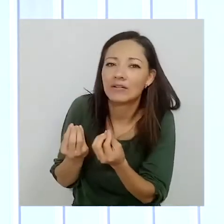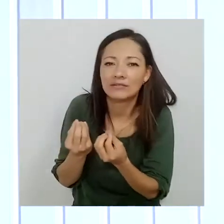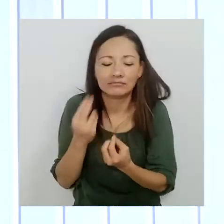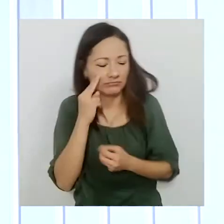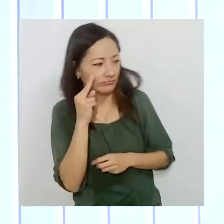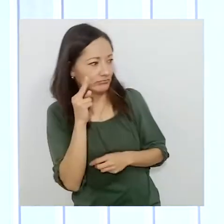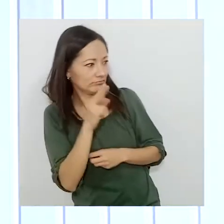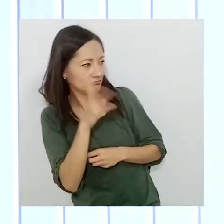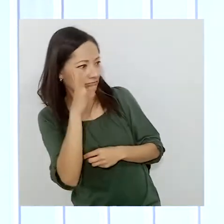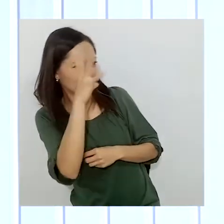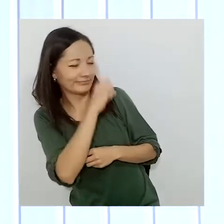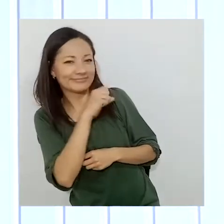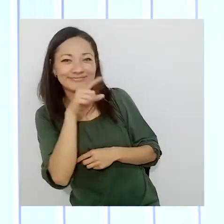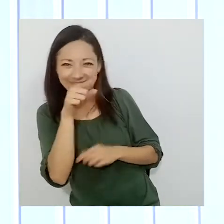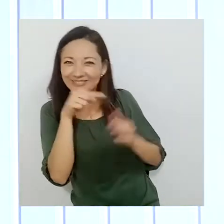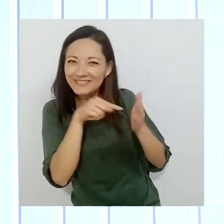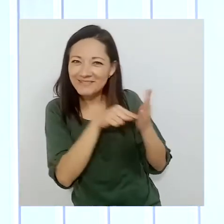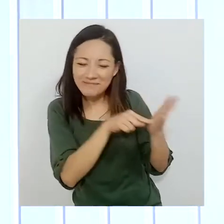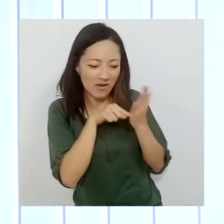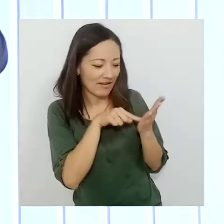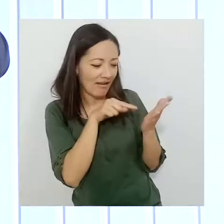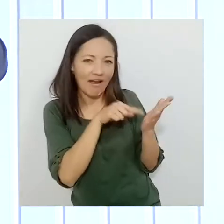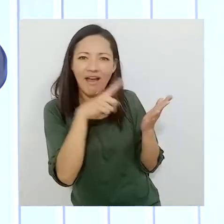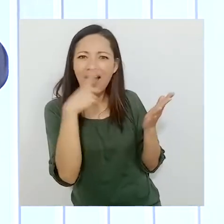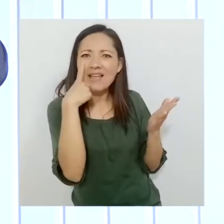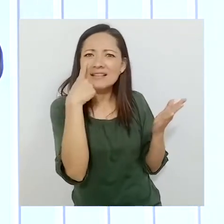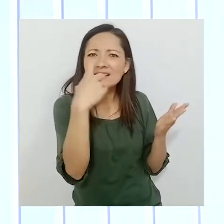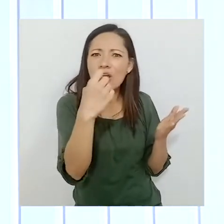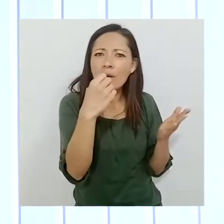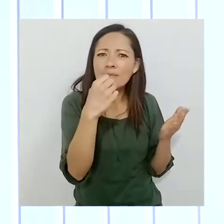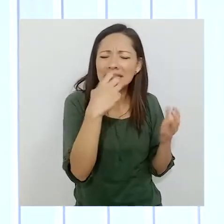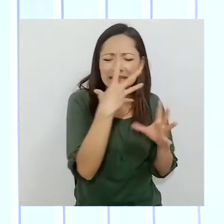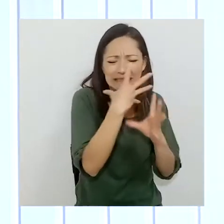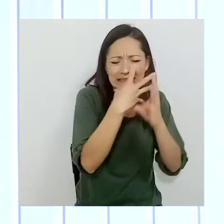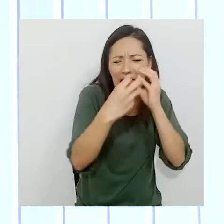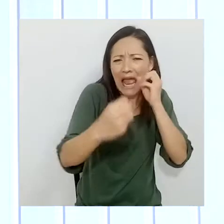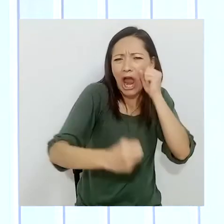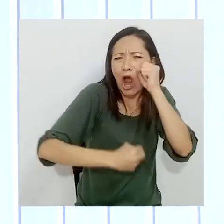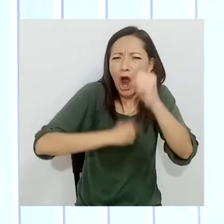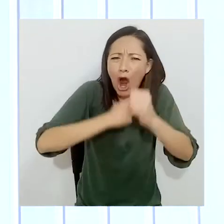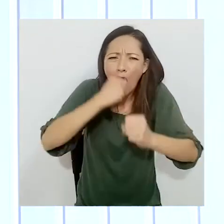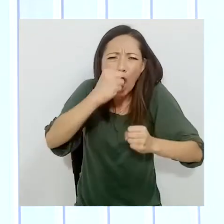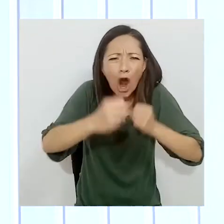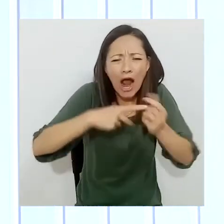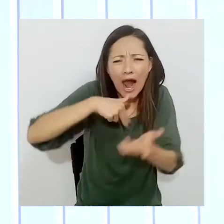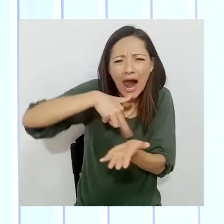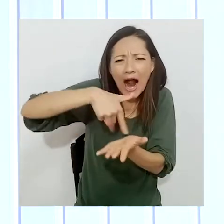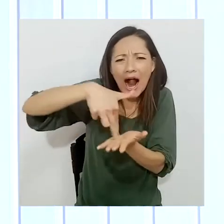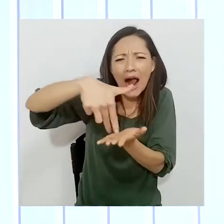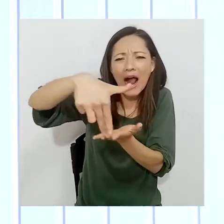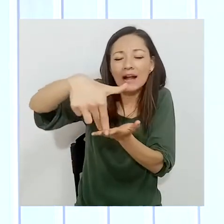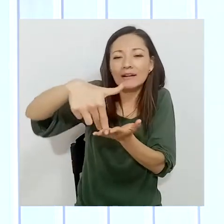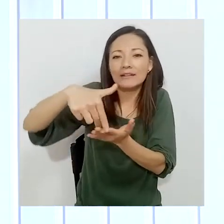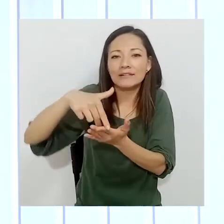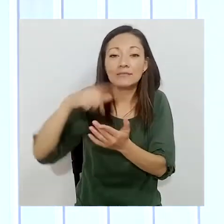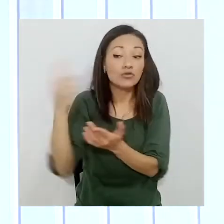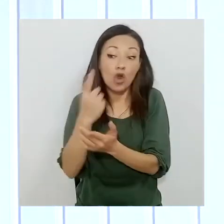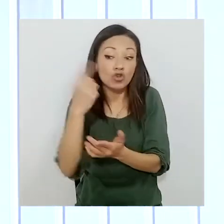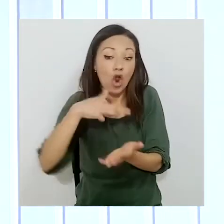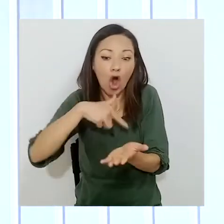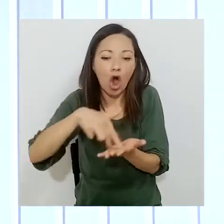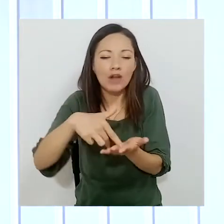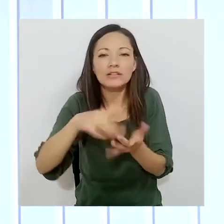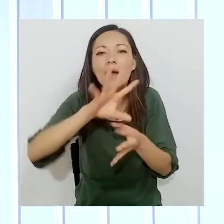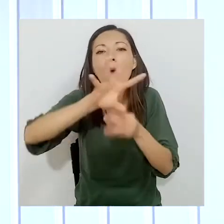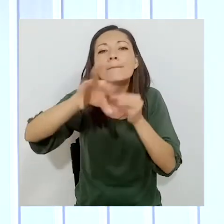¿no? Que cuando Jesús va a continuar el camino, sale corriendo. Y no solamente sale corriendo. Mire, este acto en un